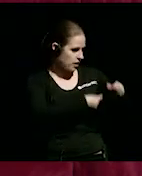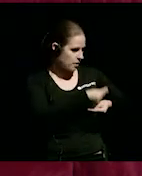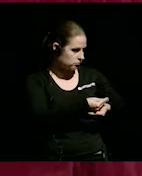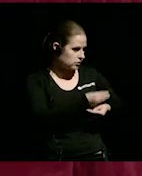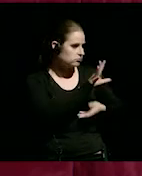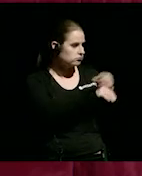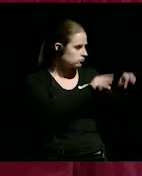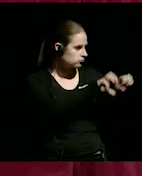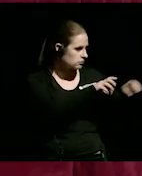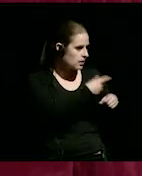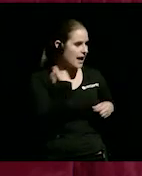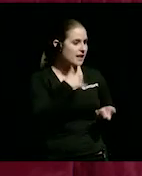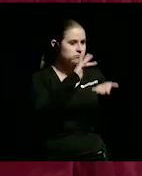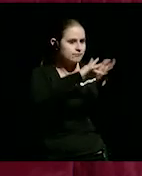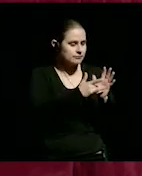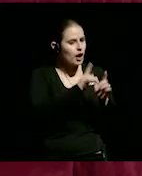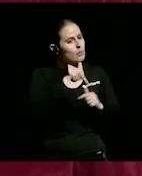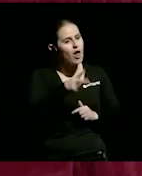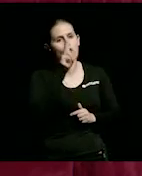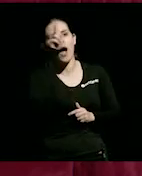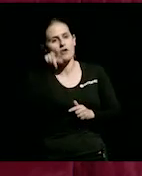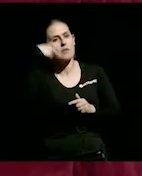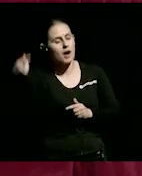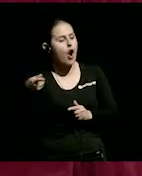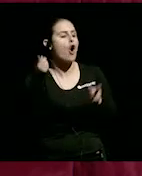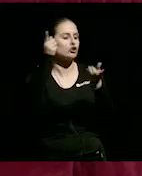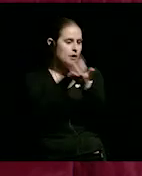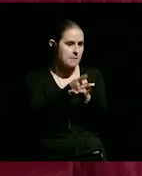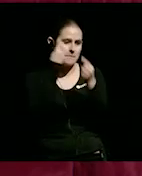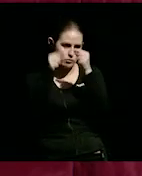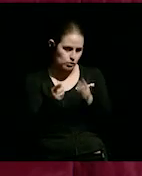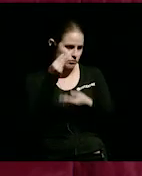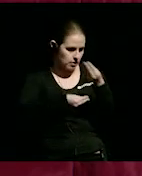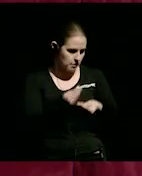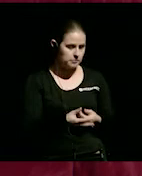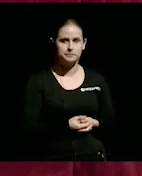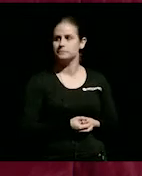luego tenemos otros elementos alrededor de Arts Education.